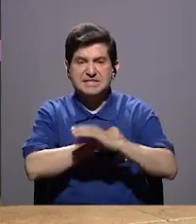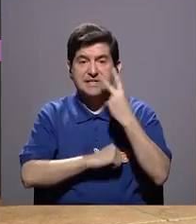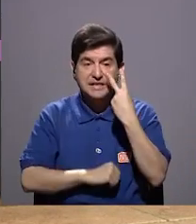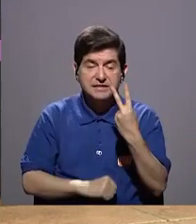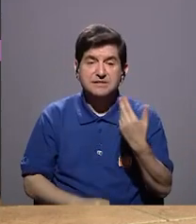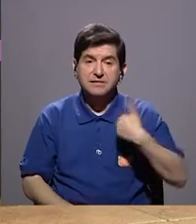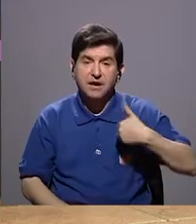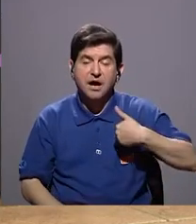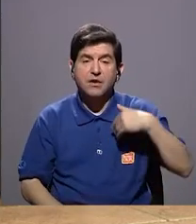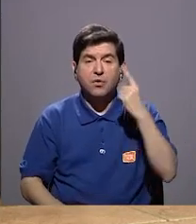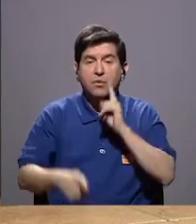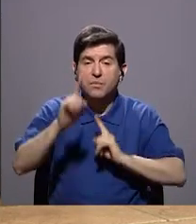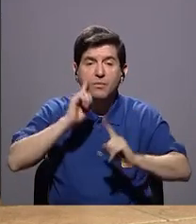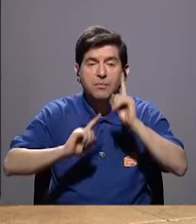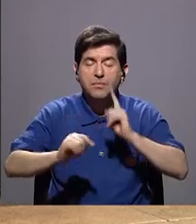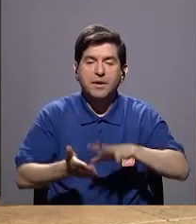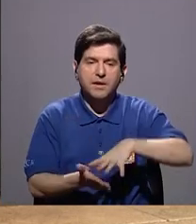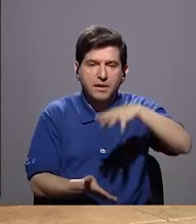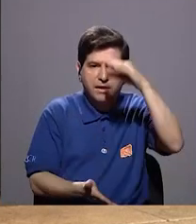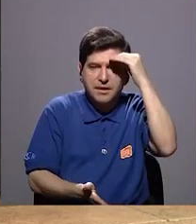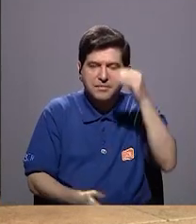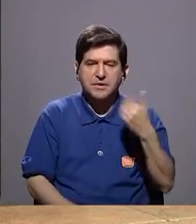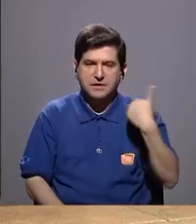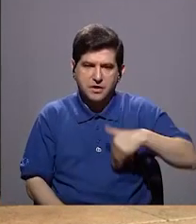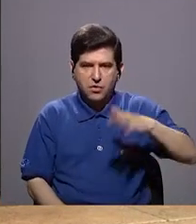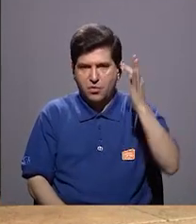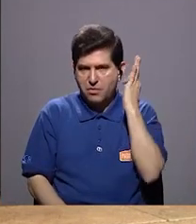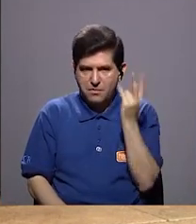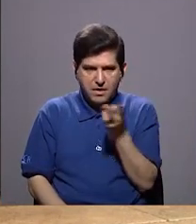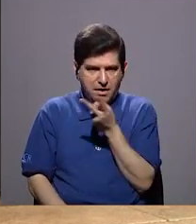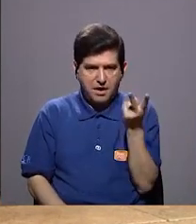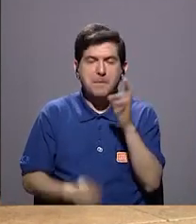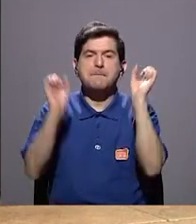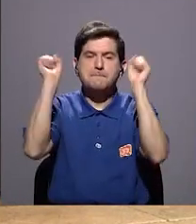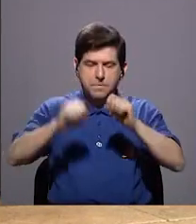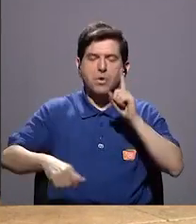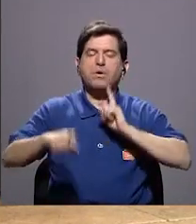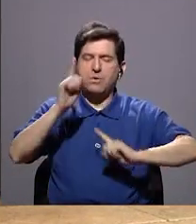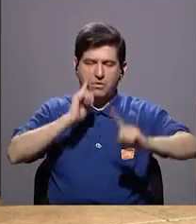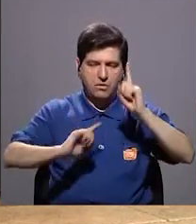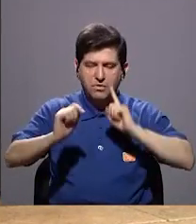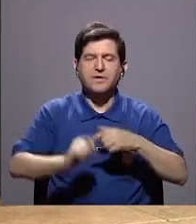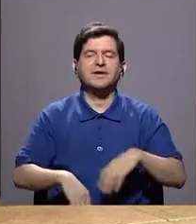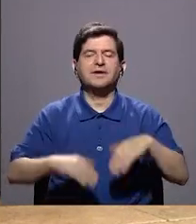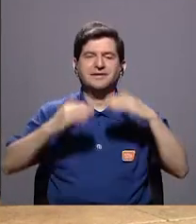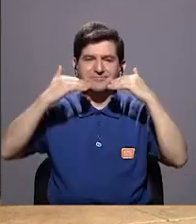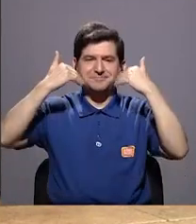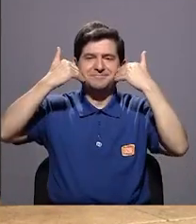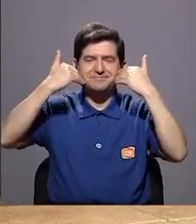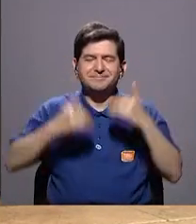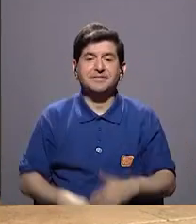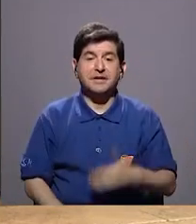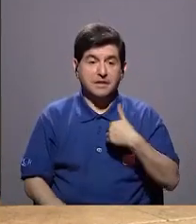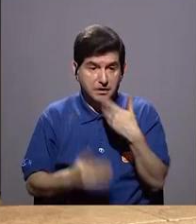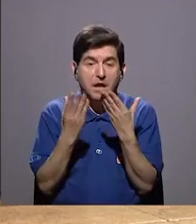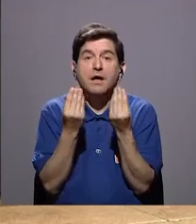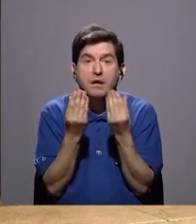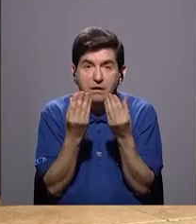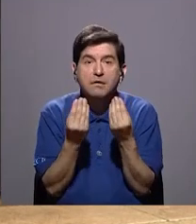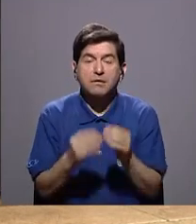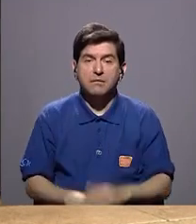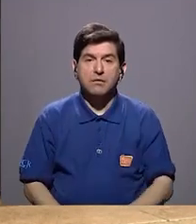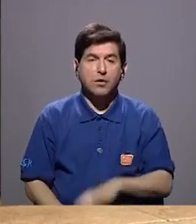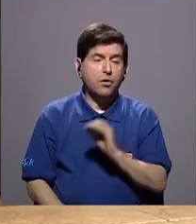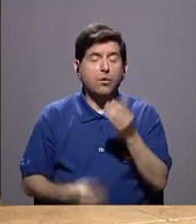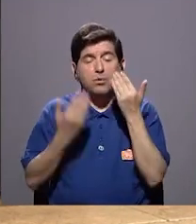nos ve llorando. Tenemos que aprender que tanto el hombre como la mujer pueden llorar, pueden sonreír, pueden tener miedo,